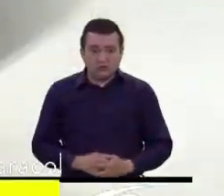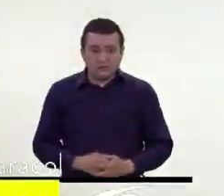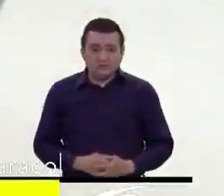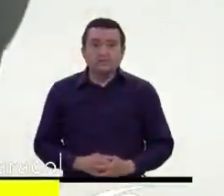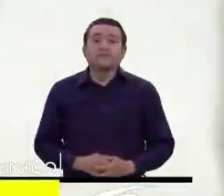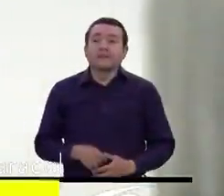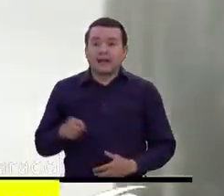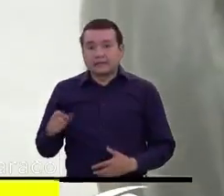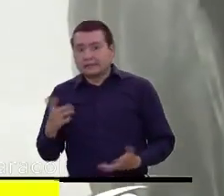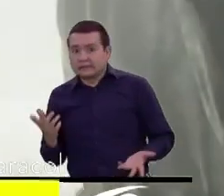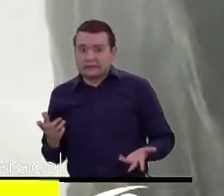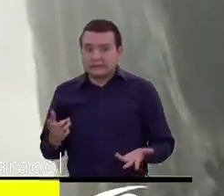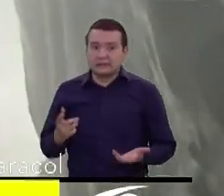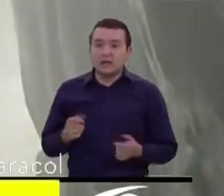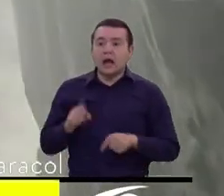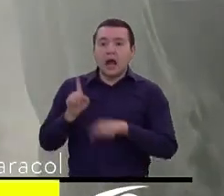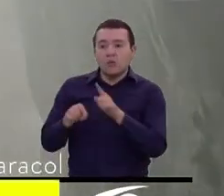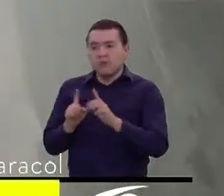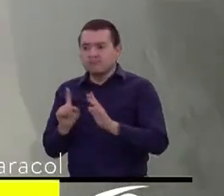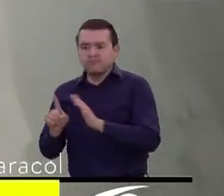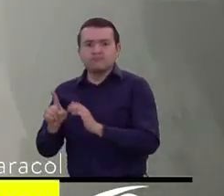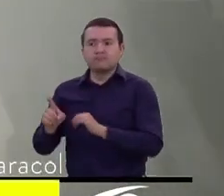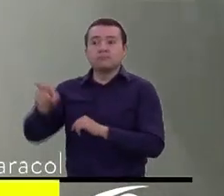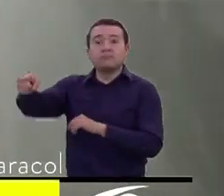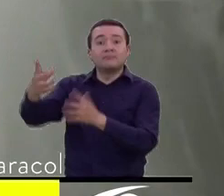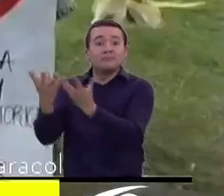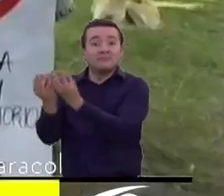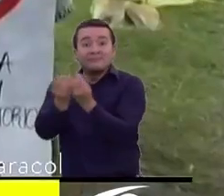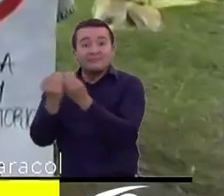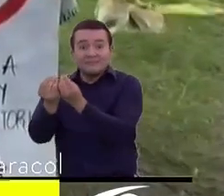los reglamentos internos impuestos por los cabildos se ven